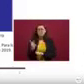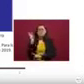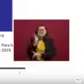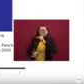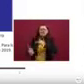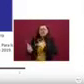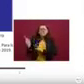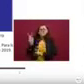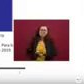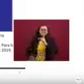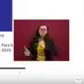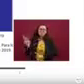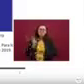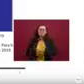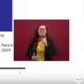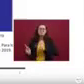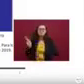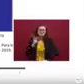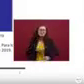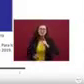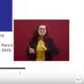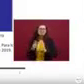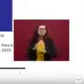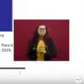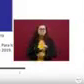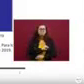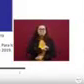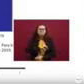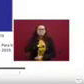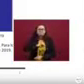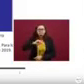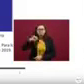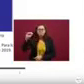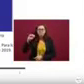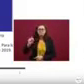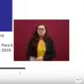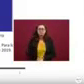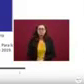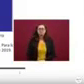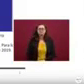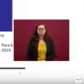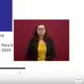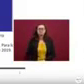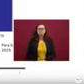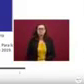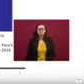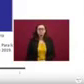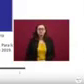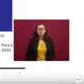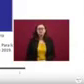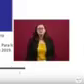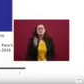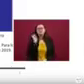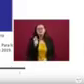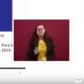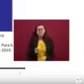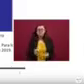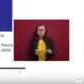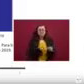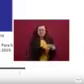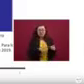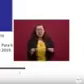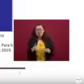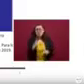bigotes. Bien por el presidente, bien por su equipo. Y bueno, esto le da una fuerza y le tapa la boca a muchos de los que decían que